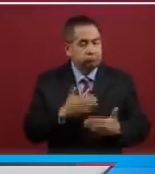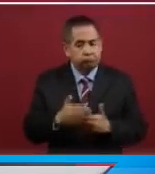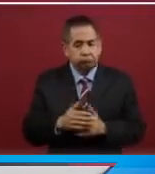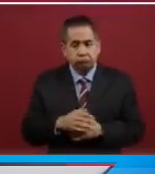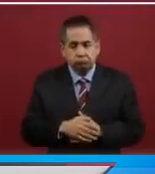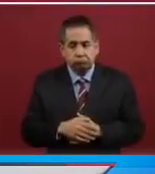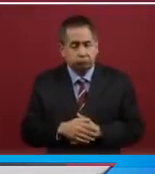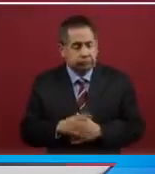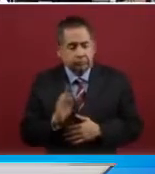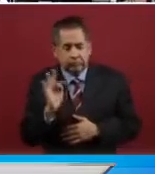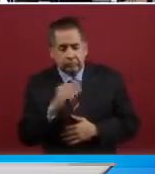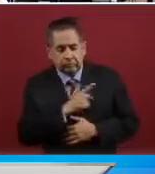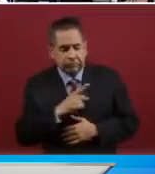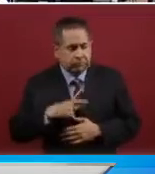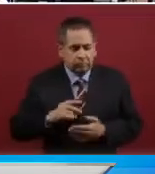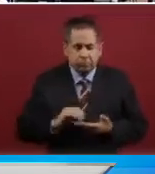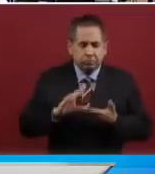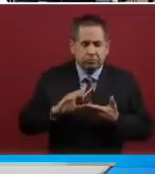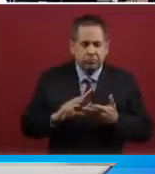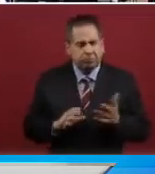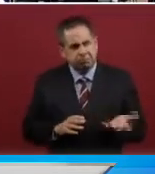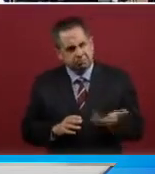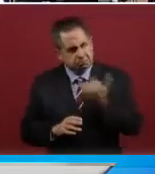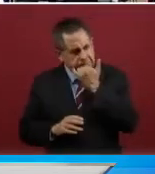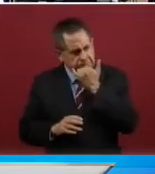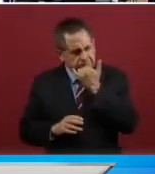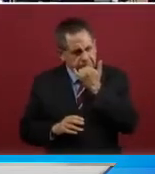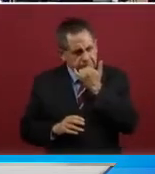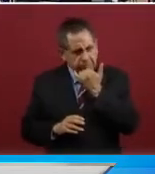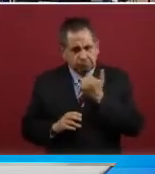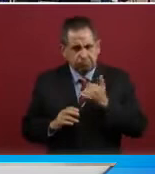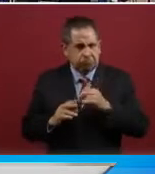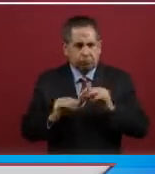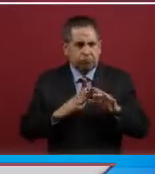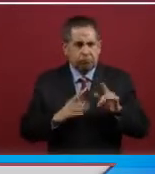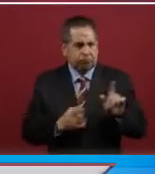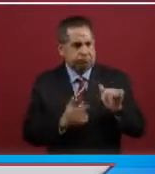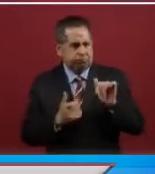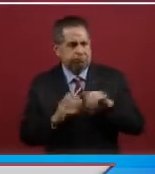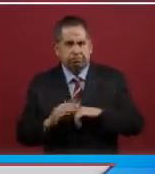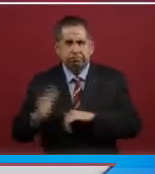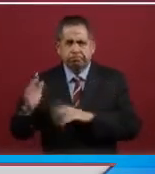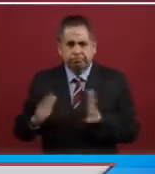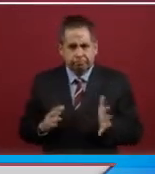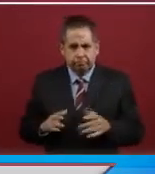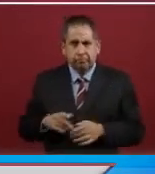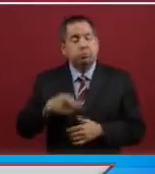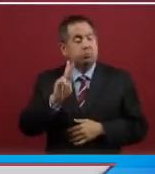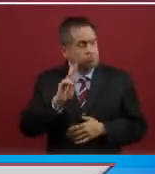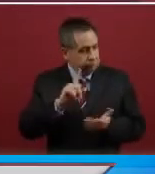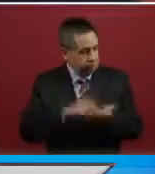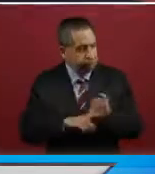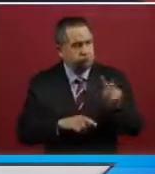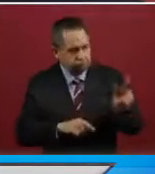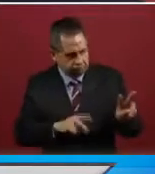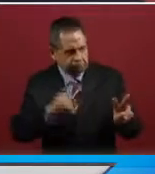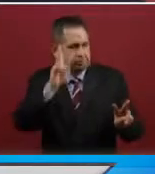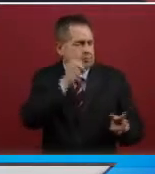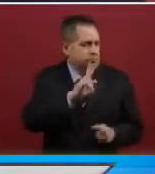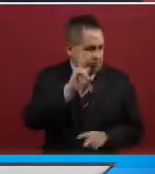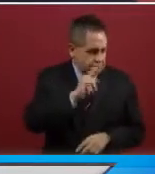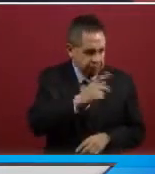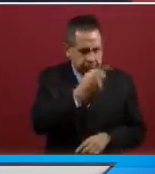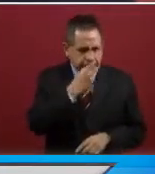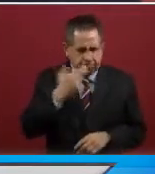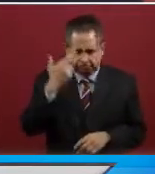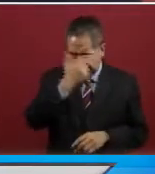difiere completamente con la información oficial de la Secretaría de Hacienda y Crédito Público, en la que observa no solo un aumento en lo recaudado, sino en el número